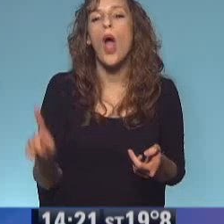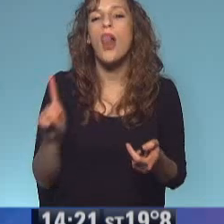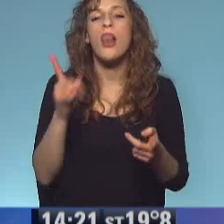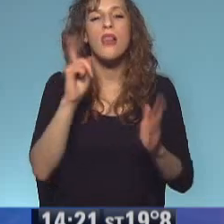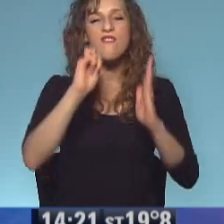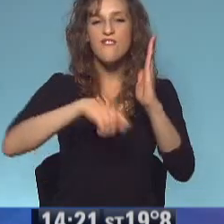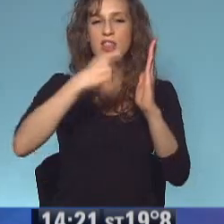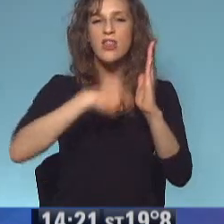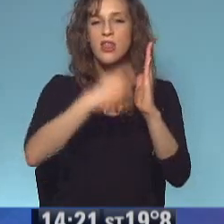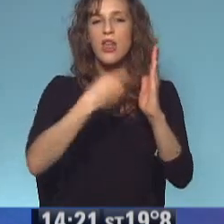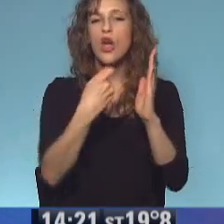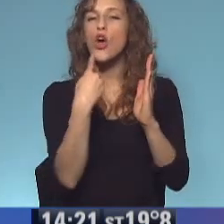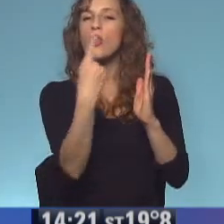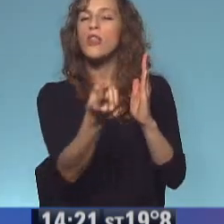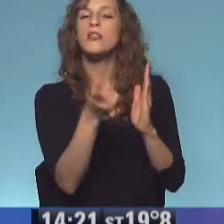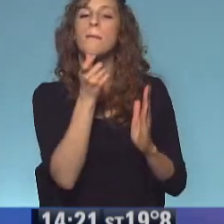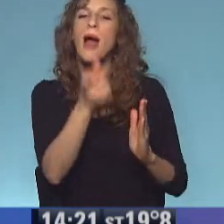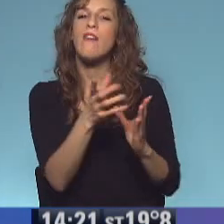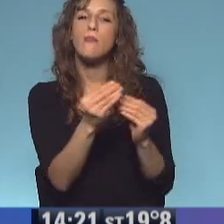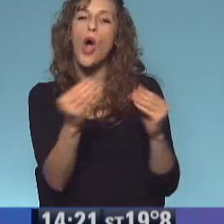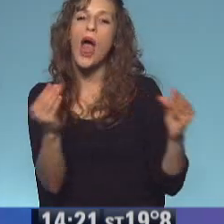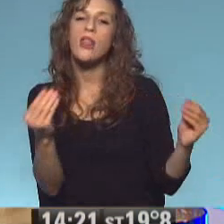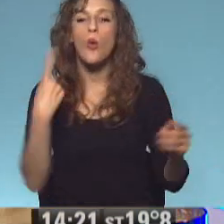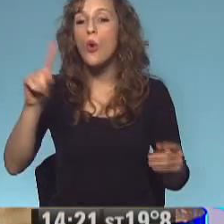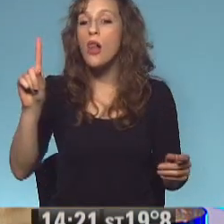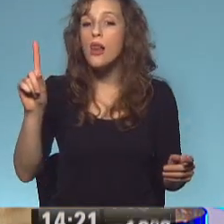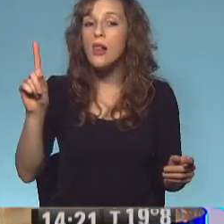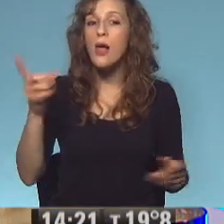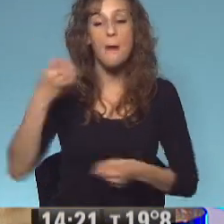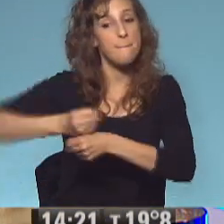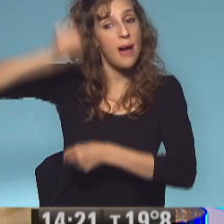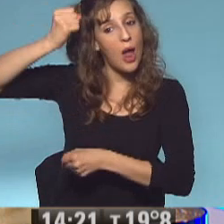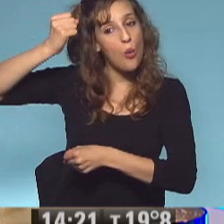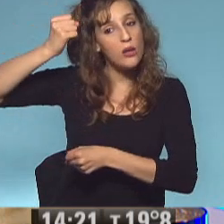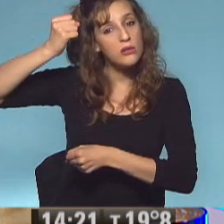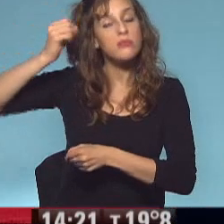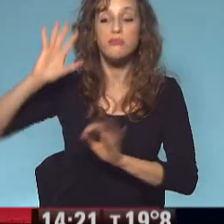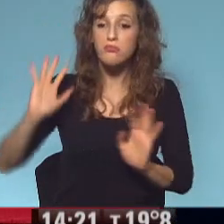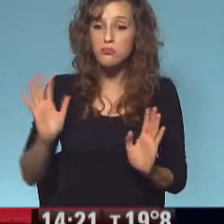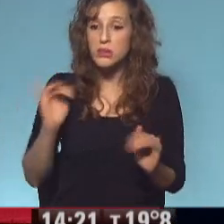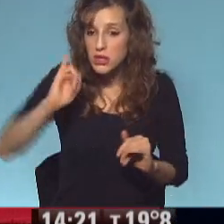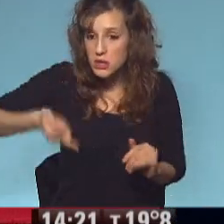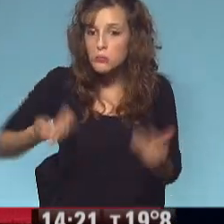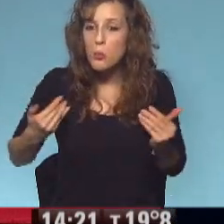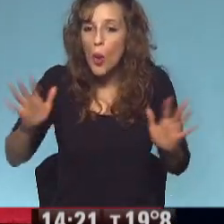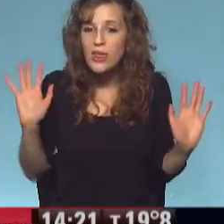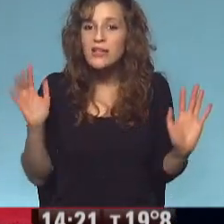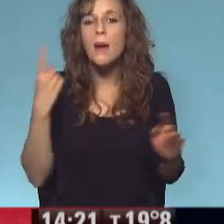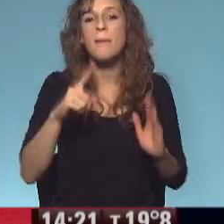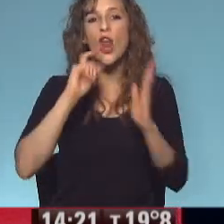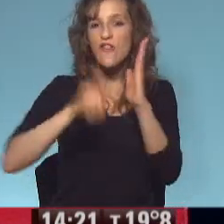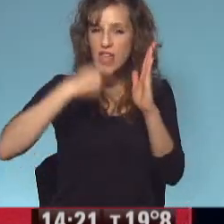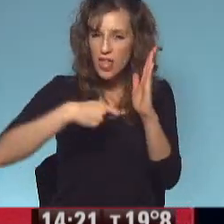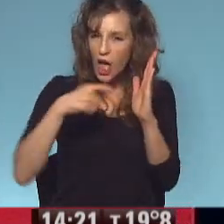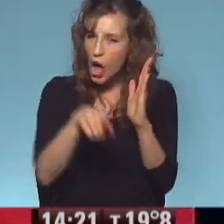video Genoveva y los instrumentos? ¿Paraguas? Paraguas puede ser una palabra mojada, pero no estaba en el